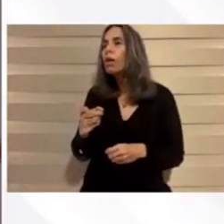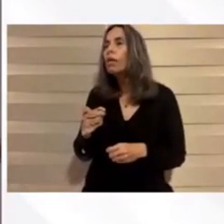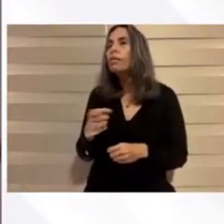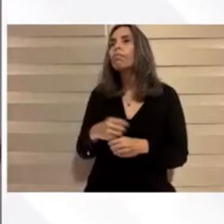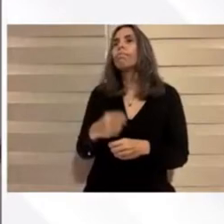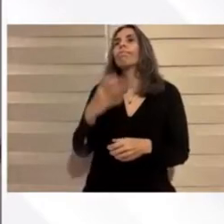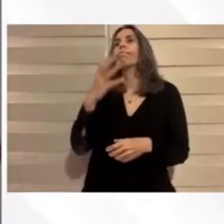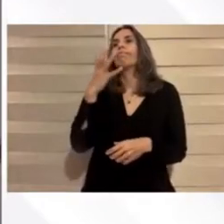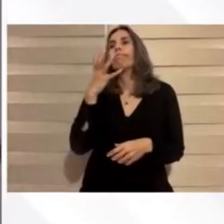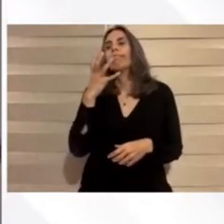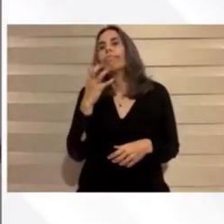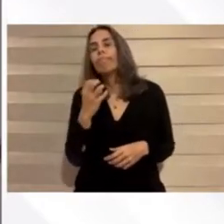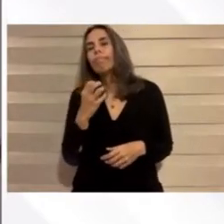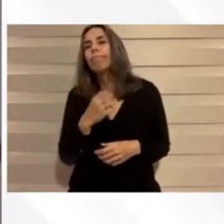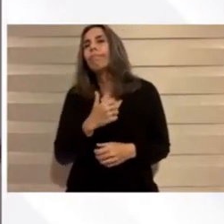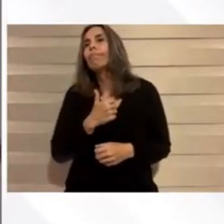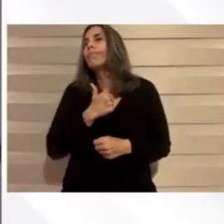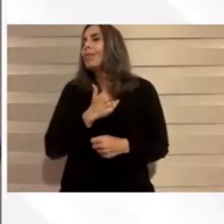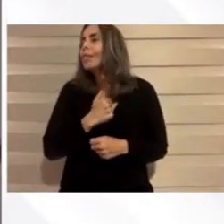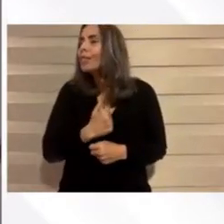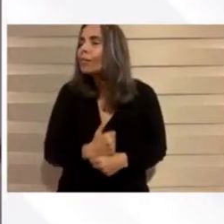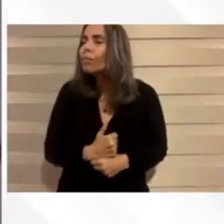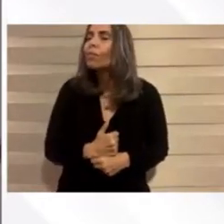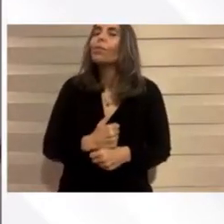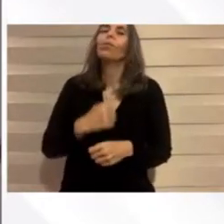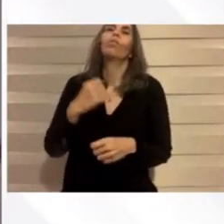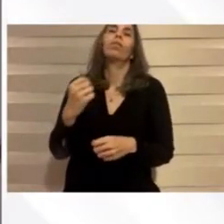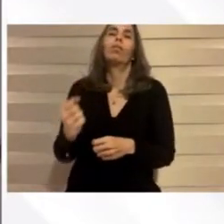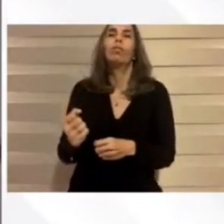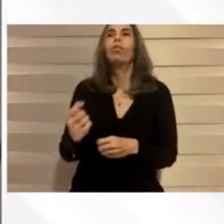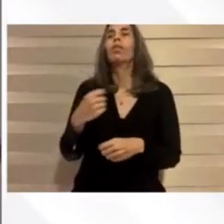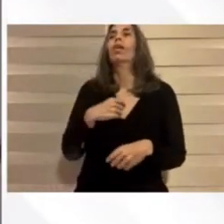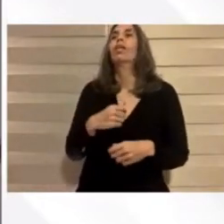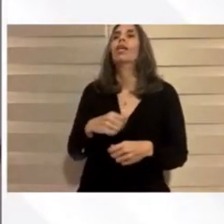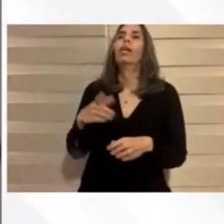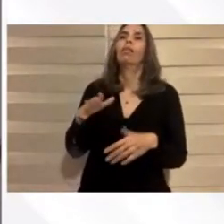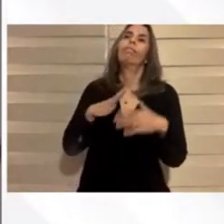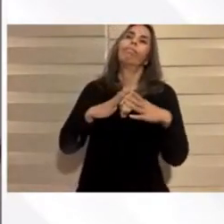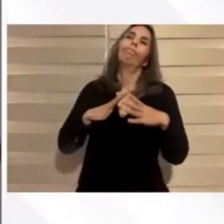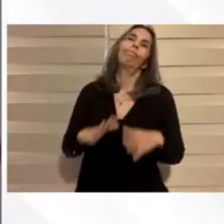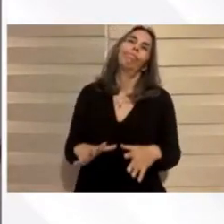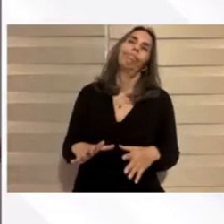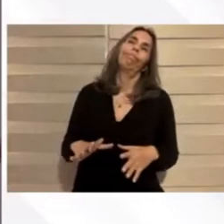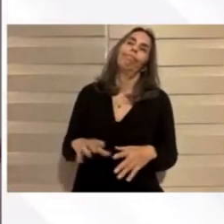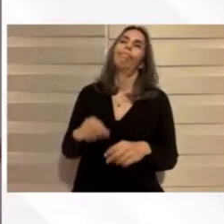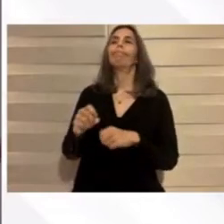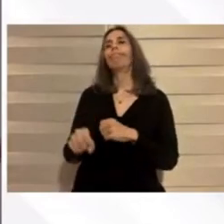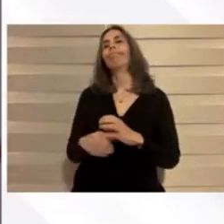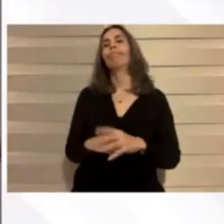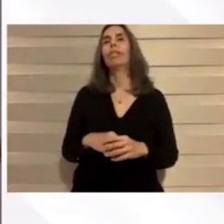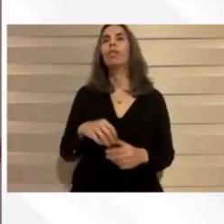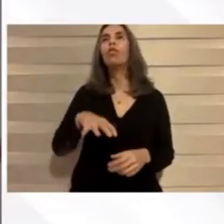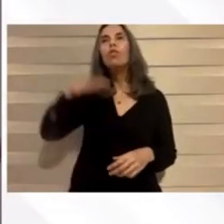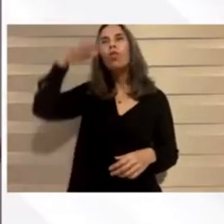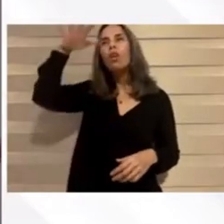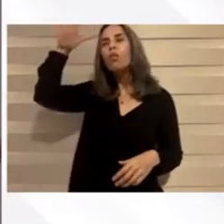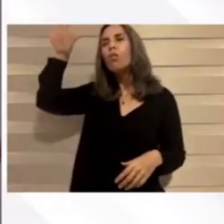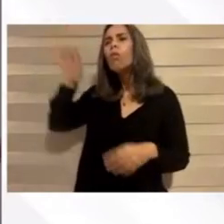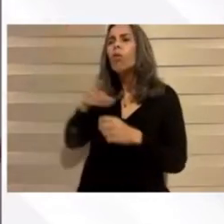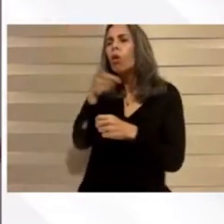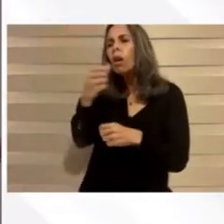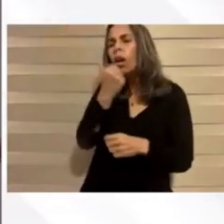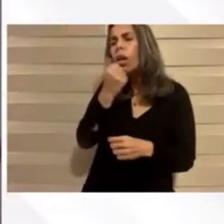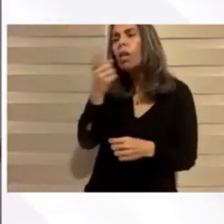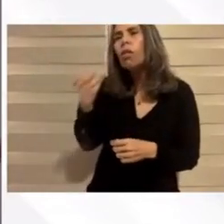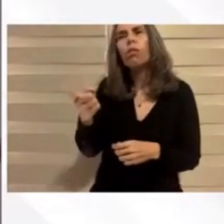la, sin querer queriendo, la desmotivación por parte de los adultos cuando les dicen que las carreras de